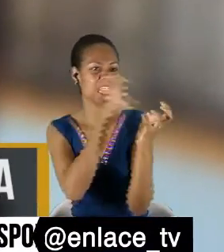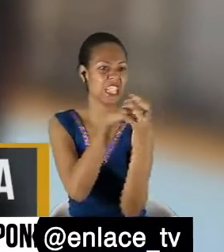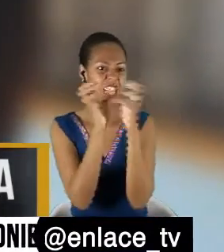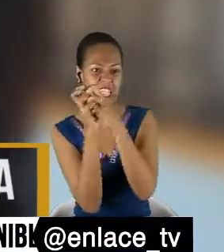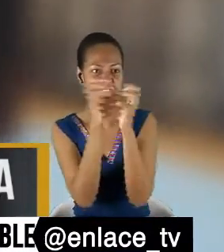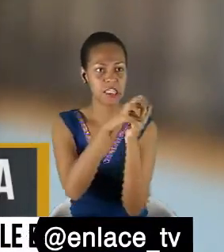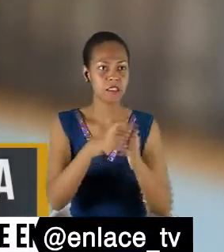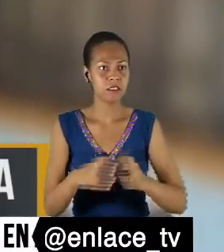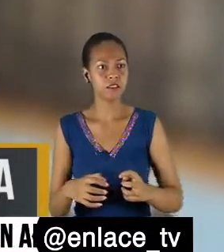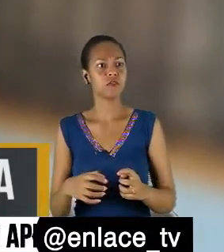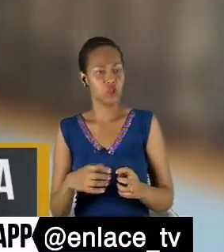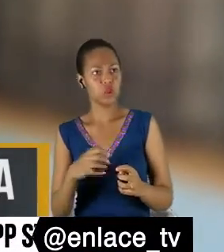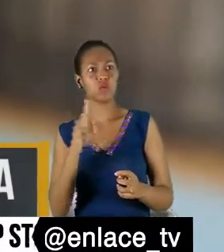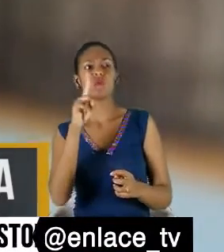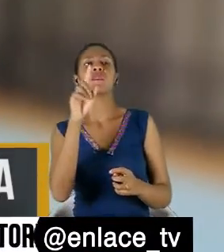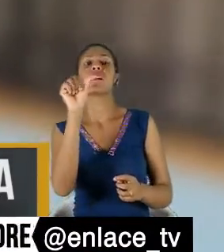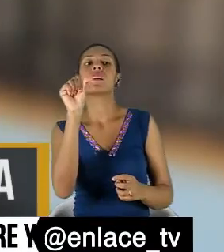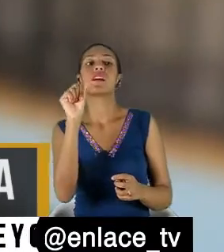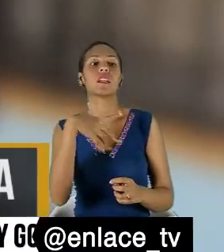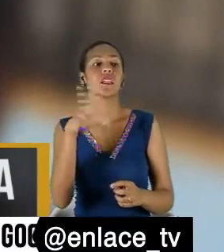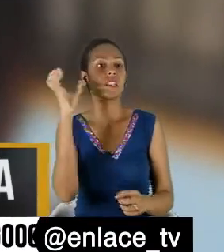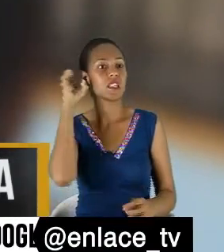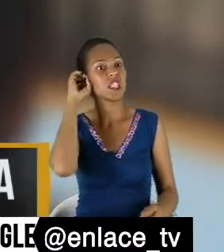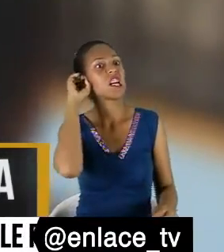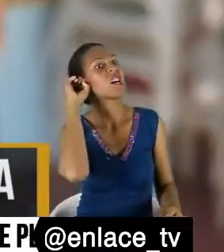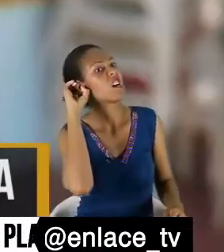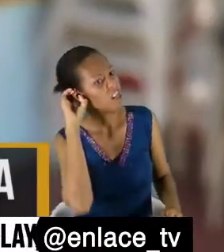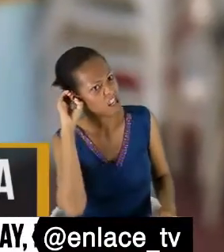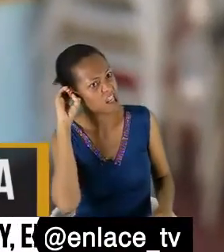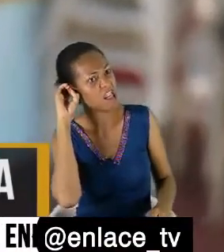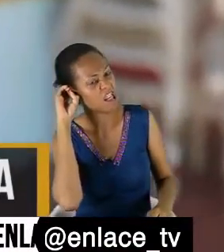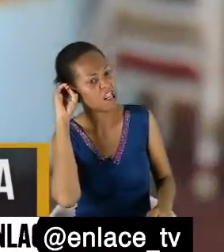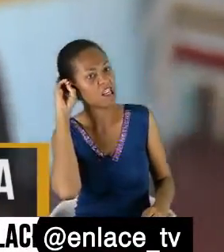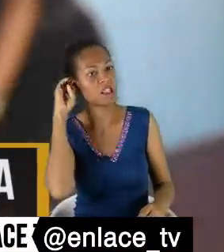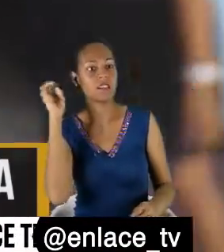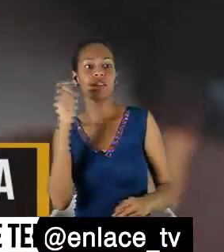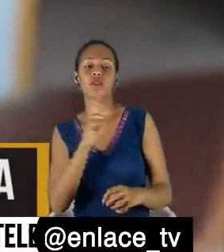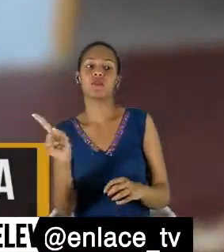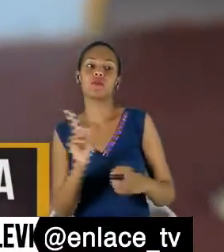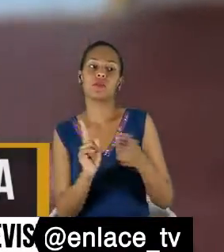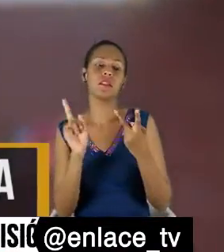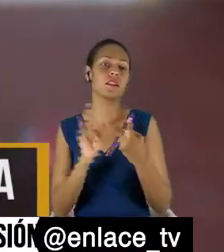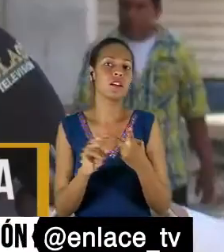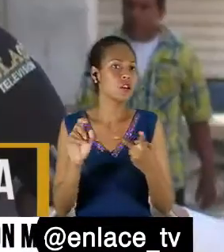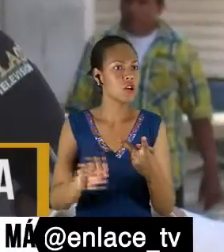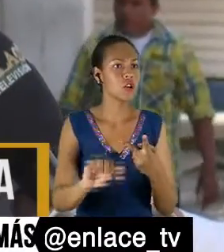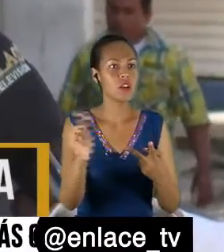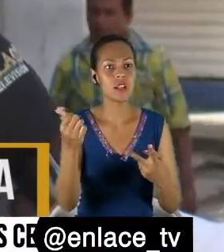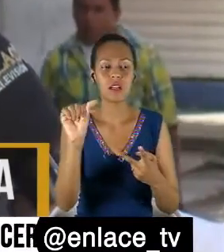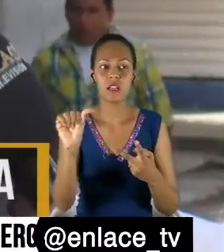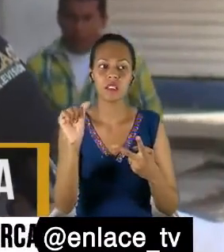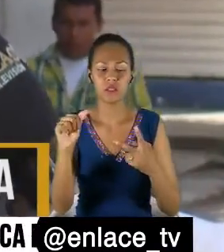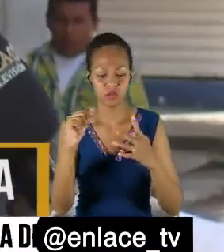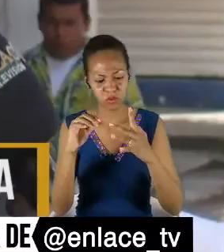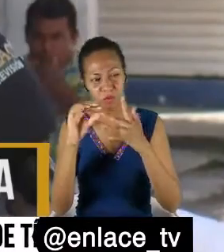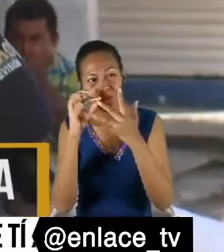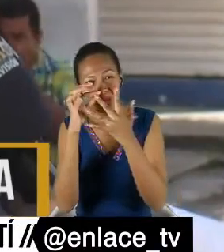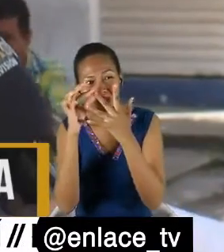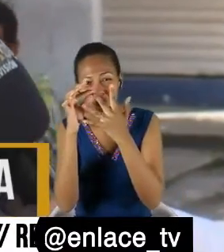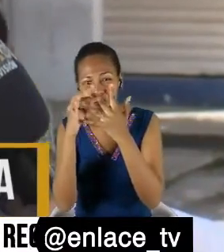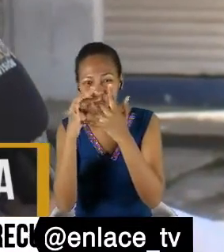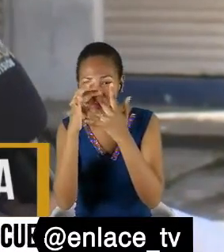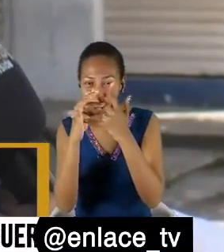Una de ellas sufrió amputación parcial de su oreja derecha y la otra señora sufrió amputación parcial del dedo medio de su mano